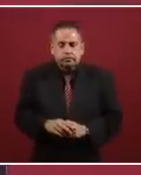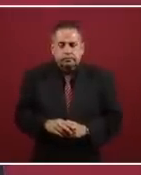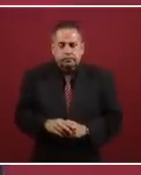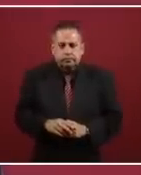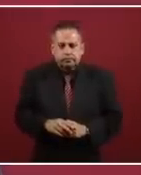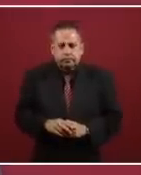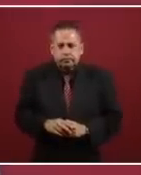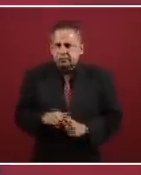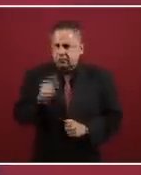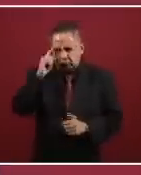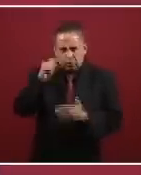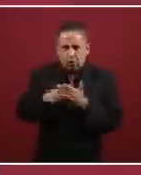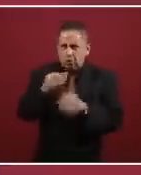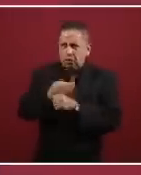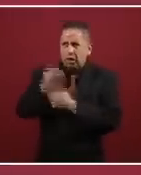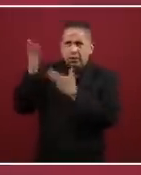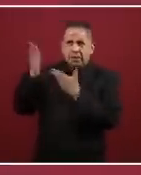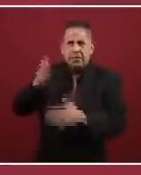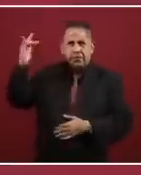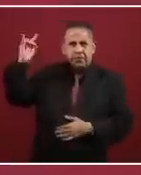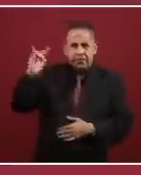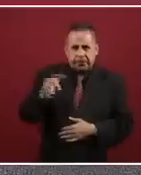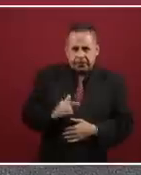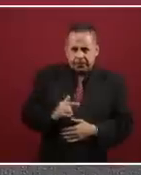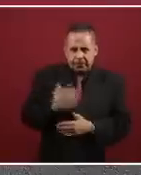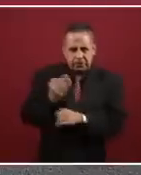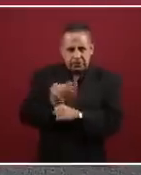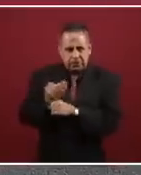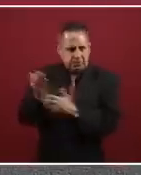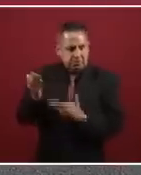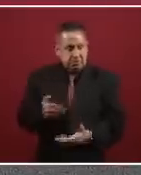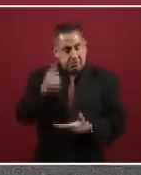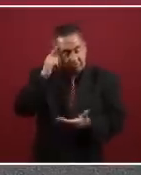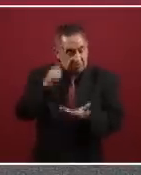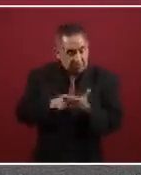debe estar llegando ahora de